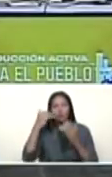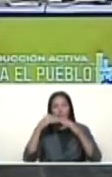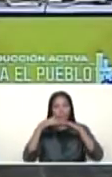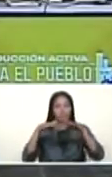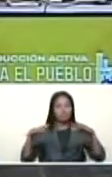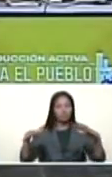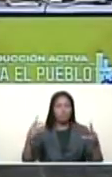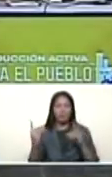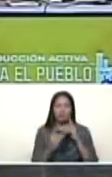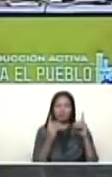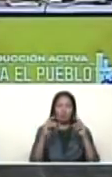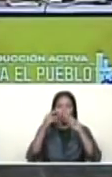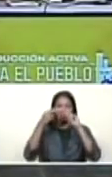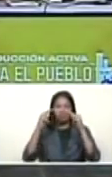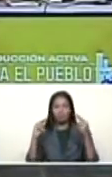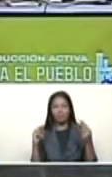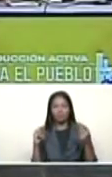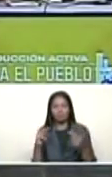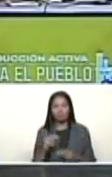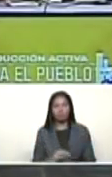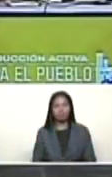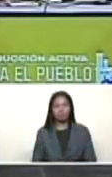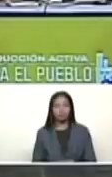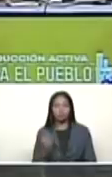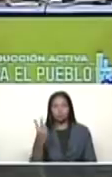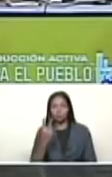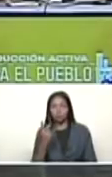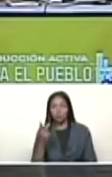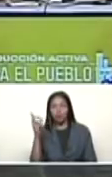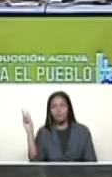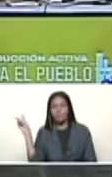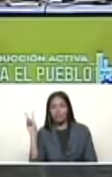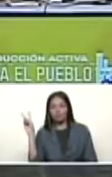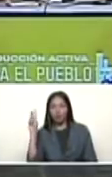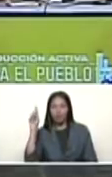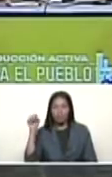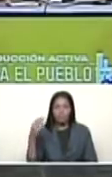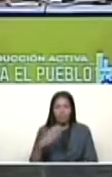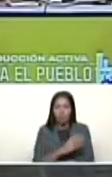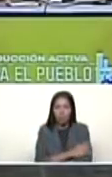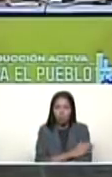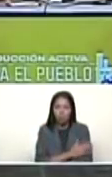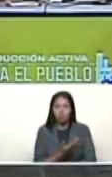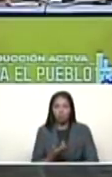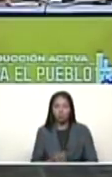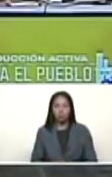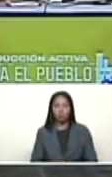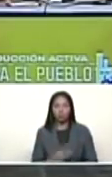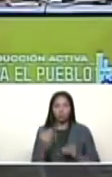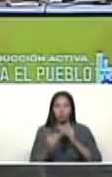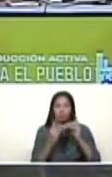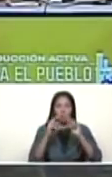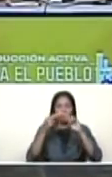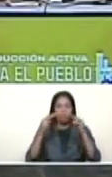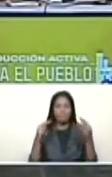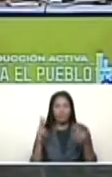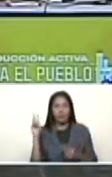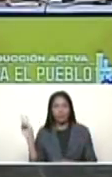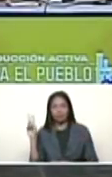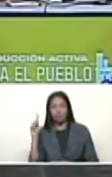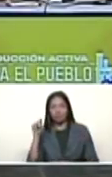para el diálogo de paz entre Venezuela y la oposición. Los diálogos de paz entre